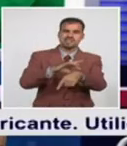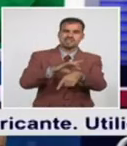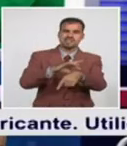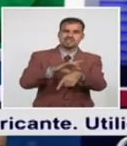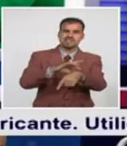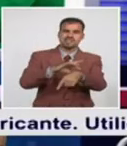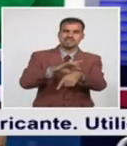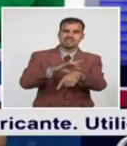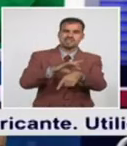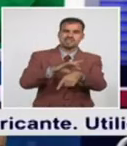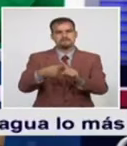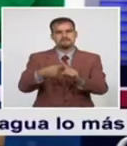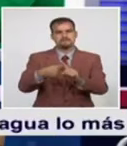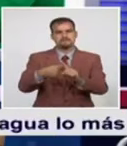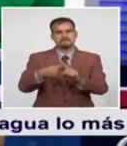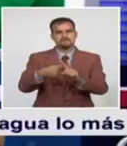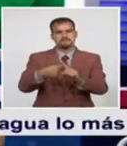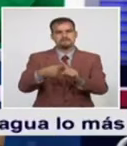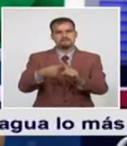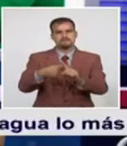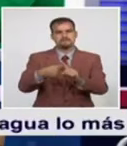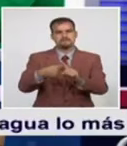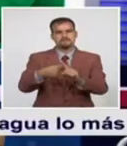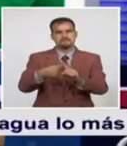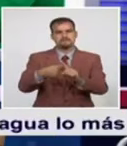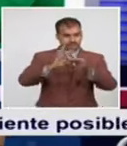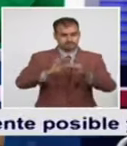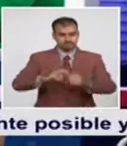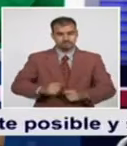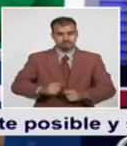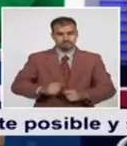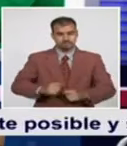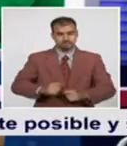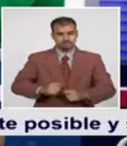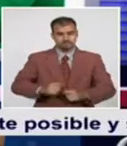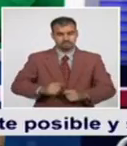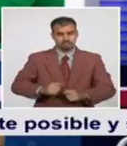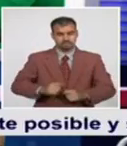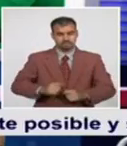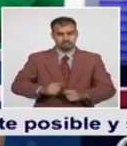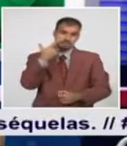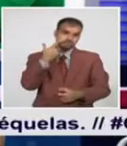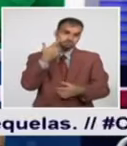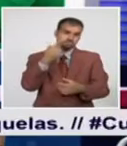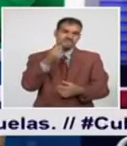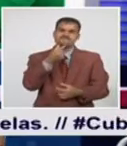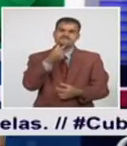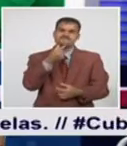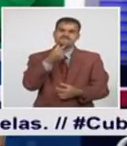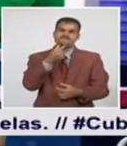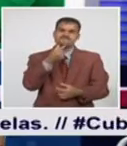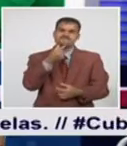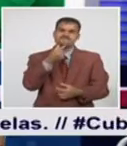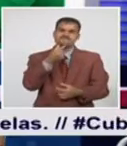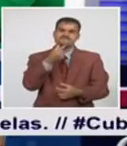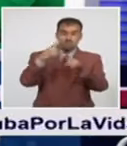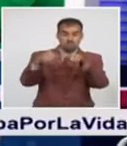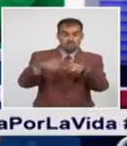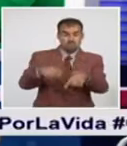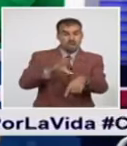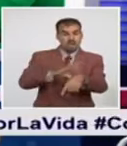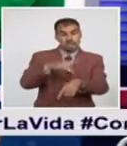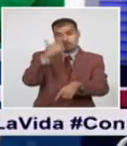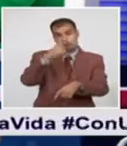insuficiencia renal crónica. Realmente un paciente relativamente joven, pero que lamentablemente con las comorbilidades que